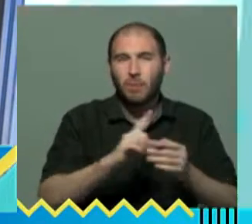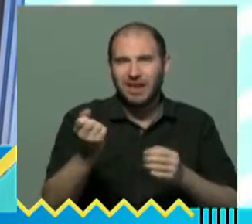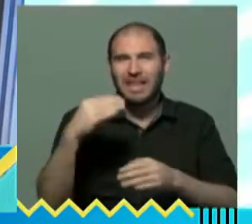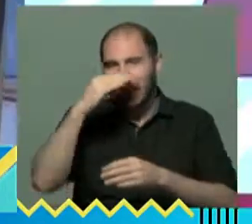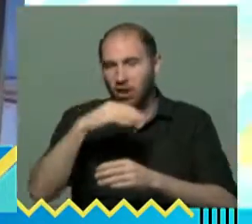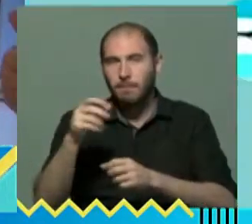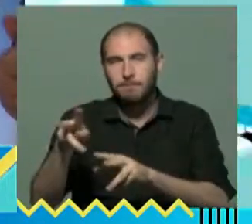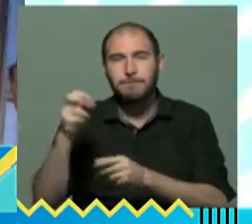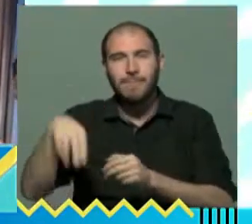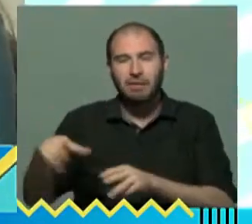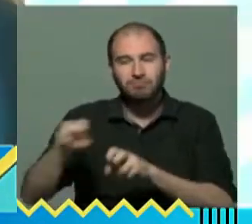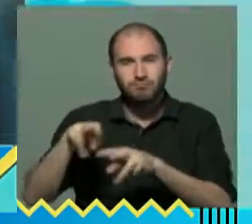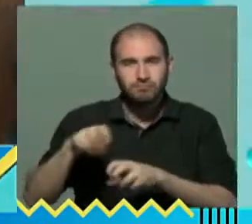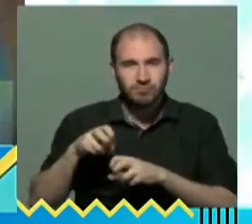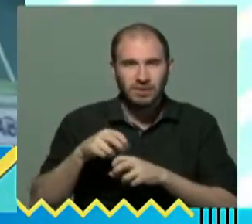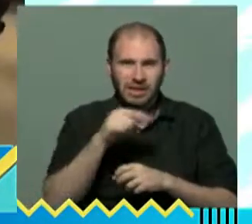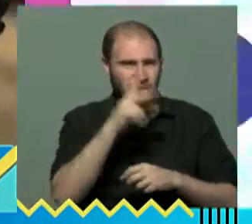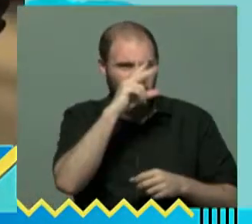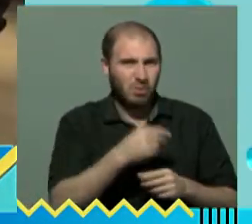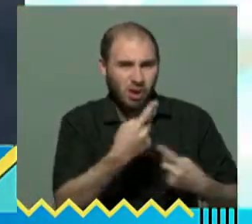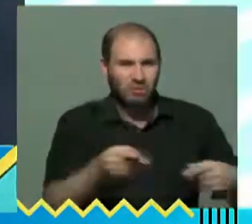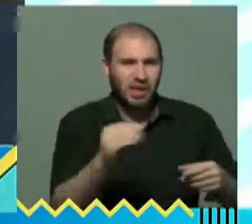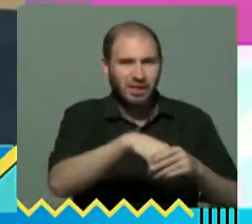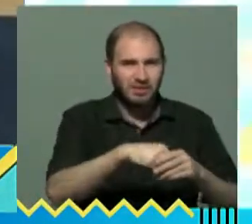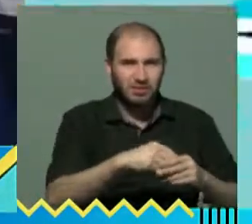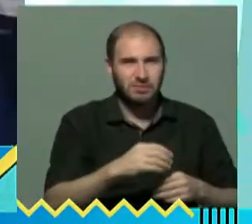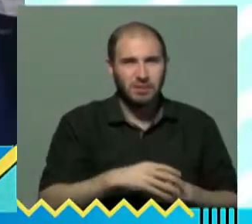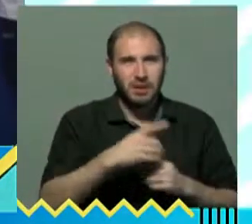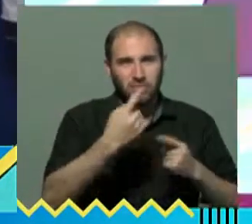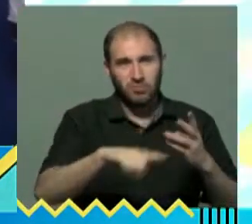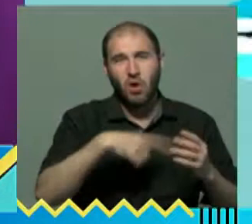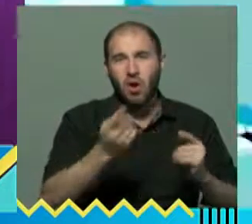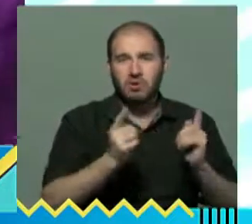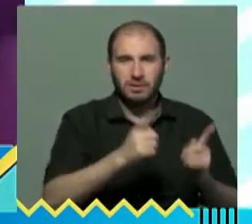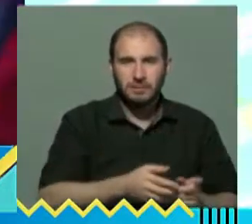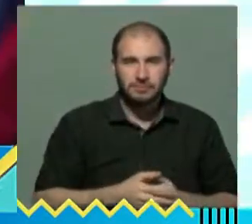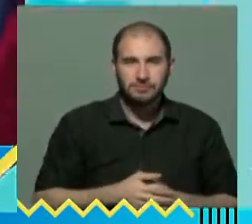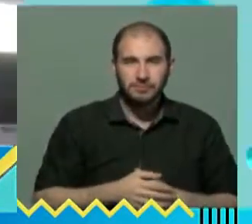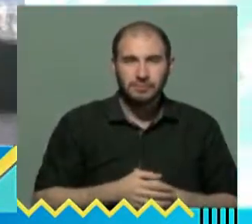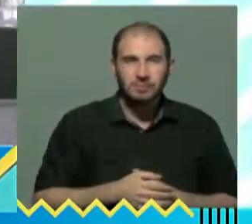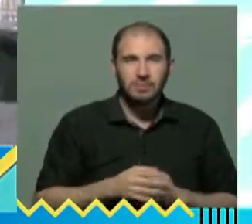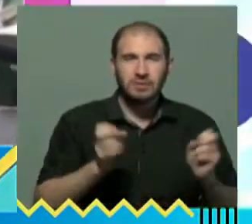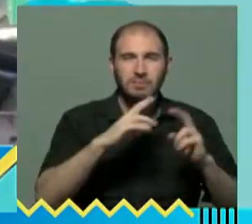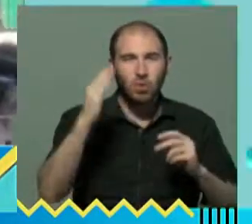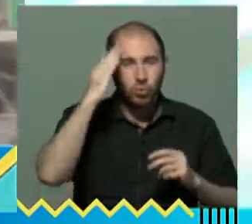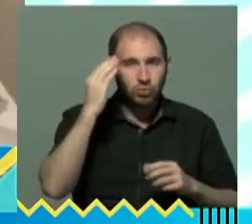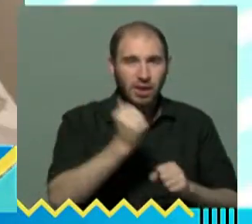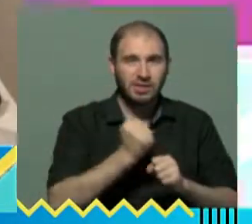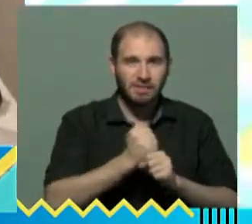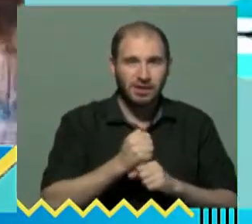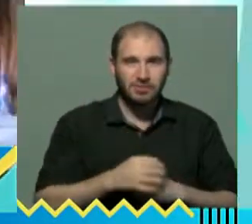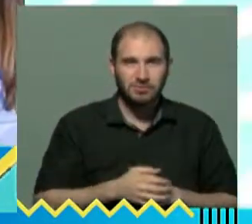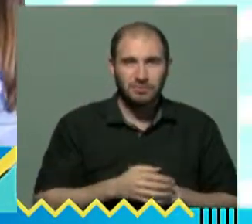plan. Ese chico no se da cuenta de todas las cosas de las que no es parte, ya sea de una obra social como de un montón de cosas. Entonces el tema de la cultura de trabajo